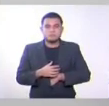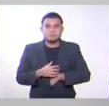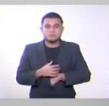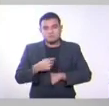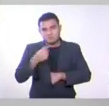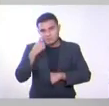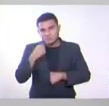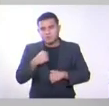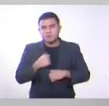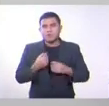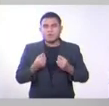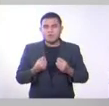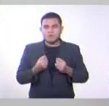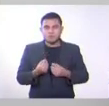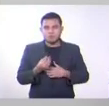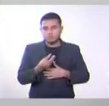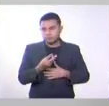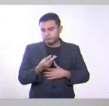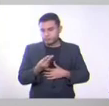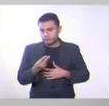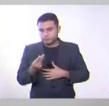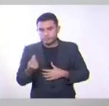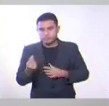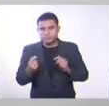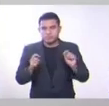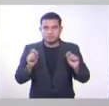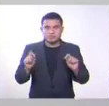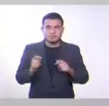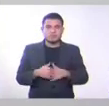calculo esta longitud?